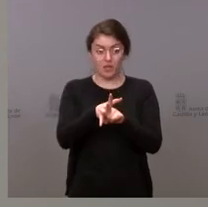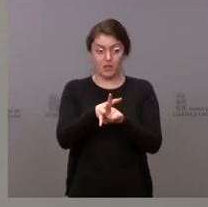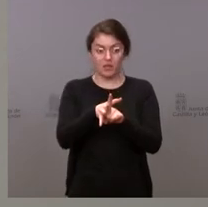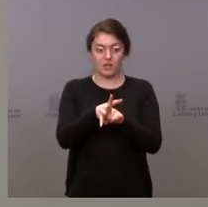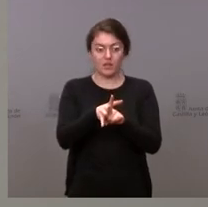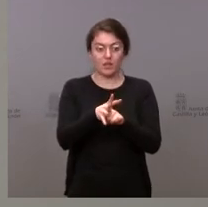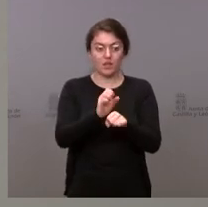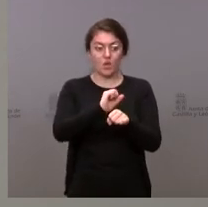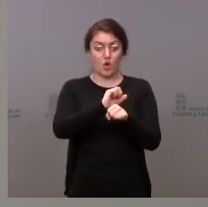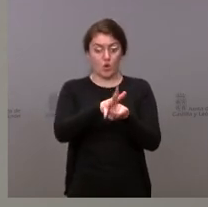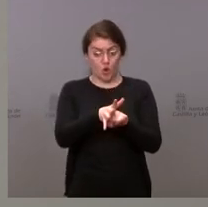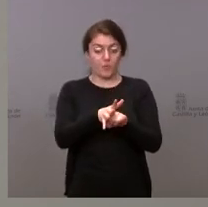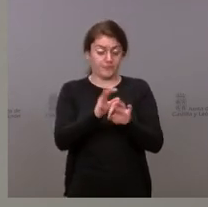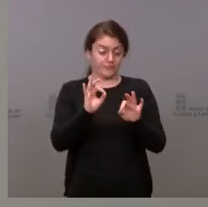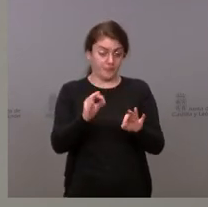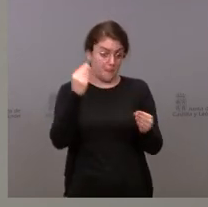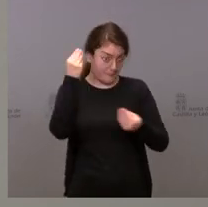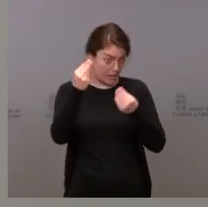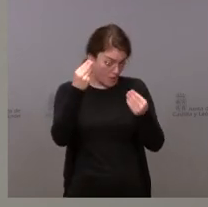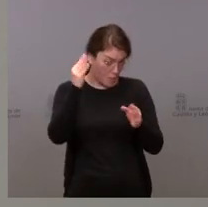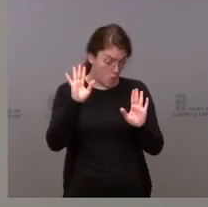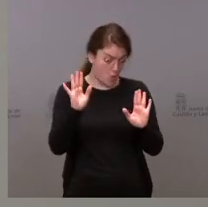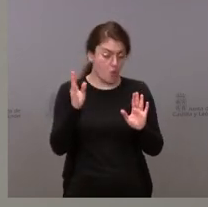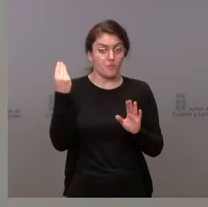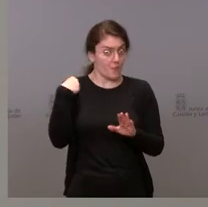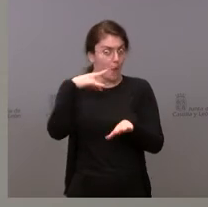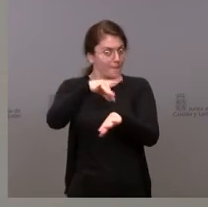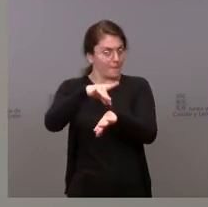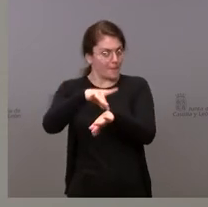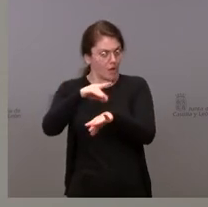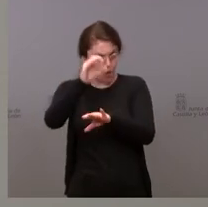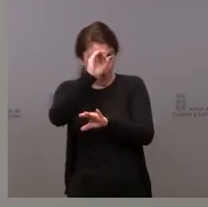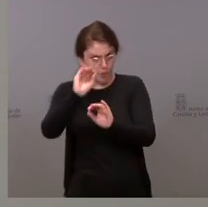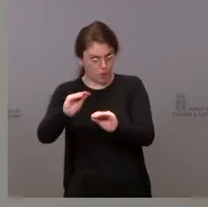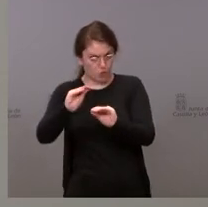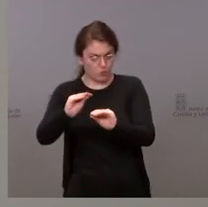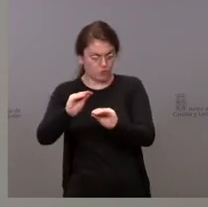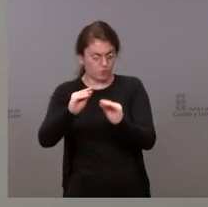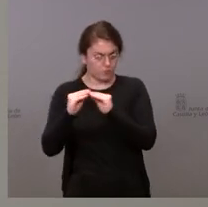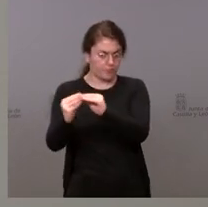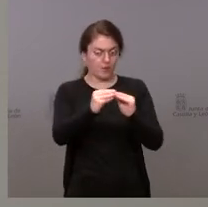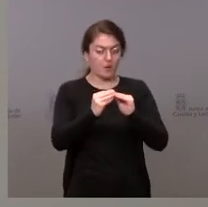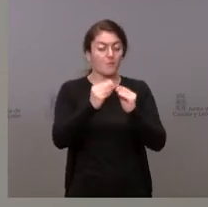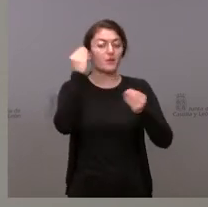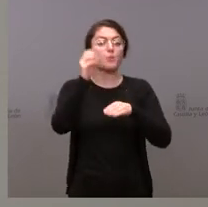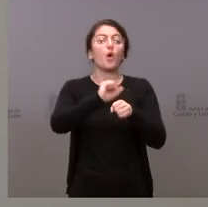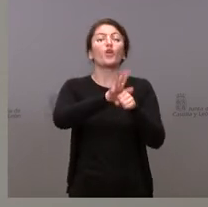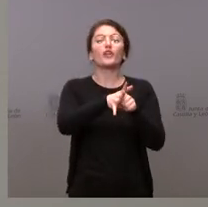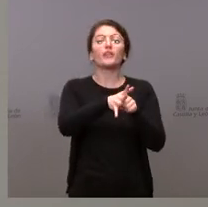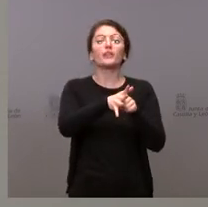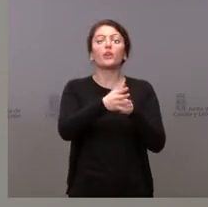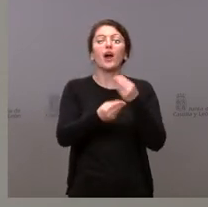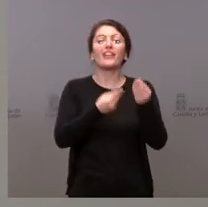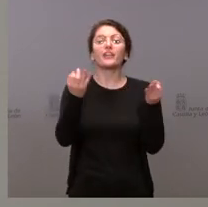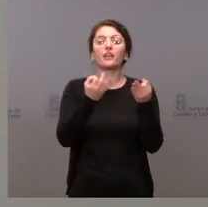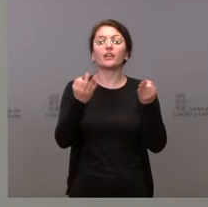siempre sometido a opinión médica y pensamos que el coronavirus lo que produce que es una infección que una